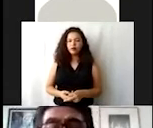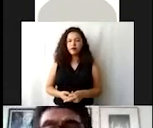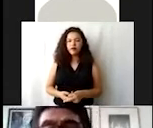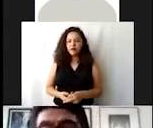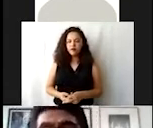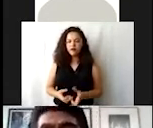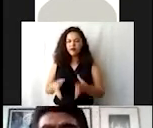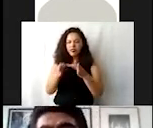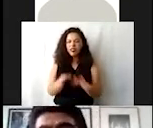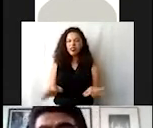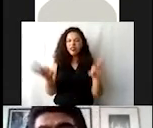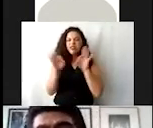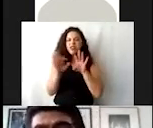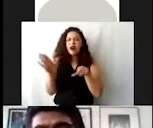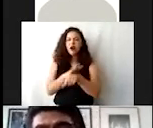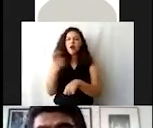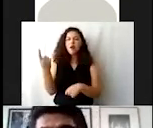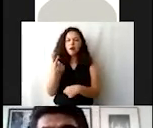se haga, en el caso